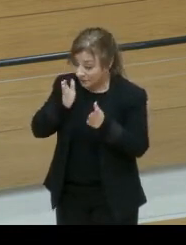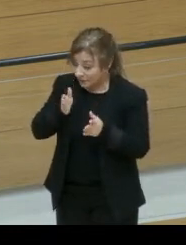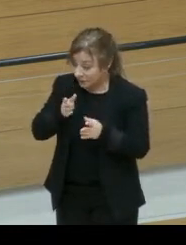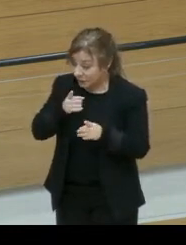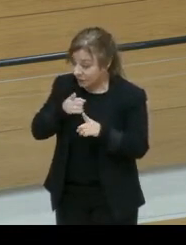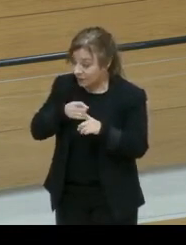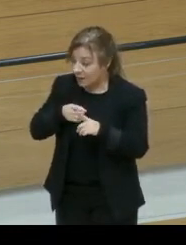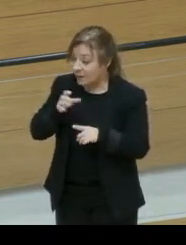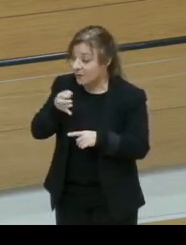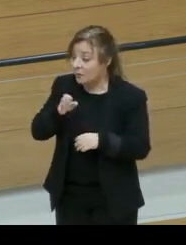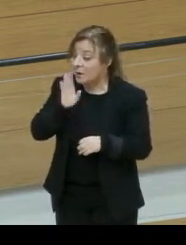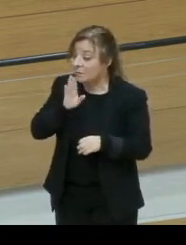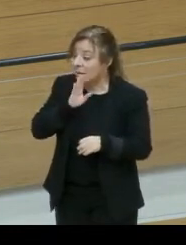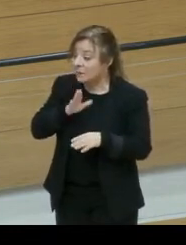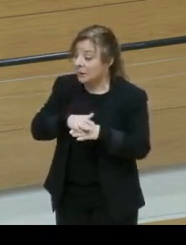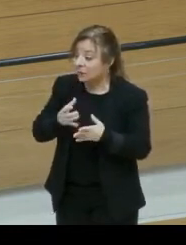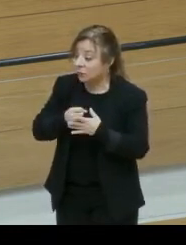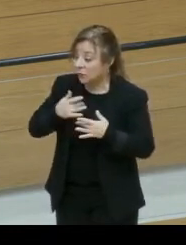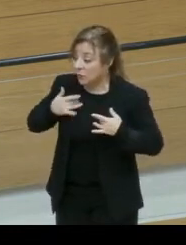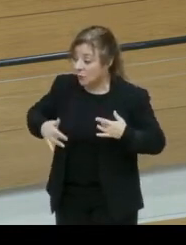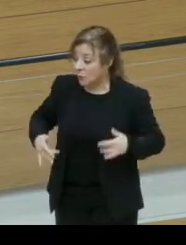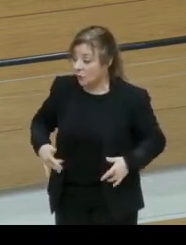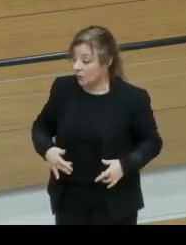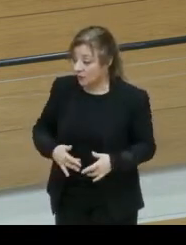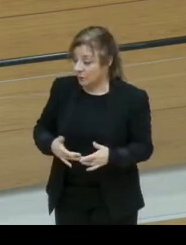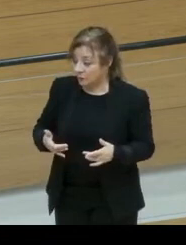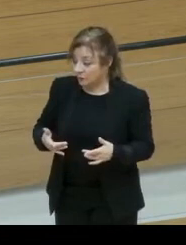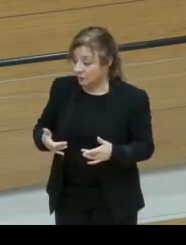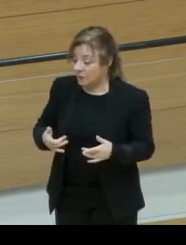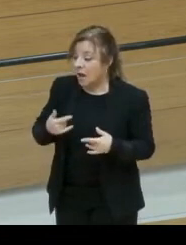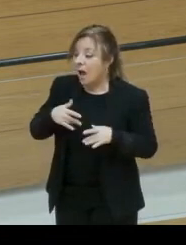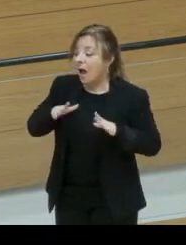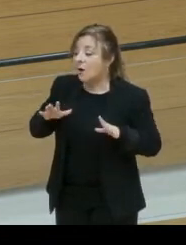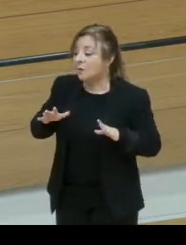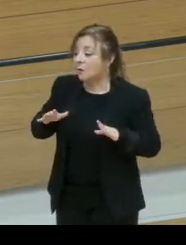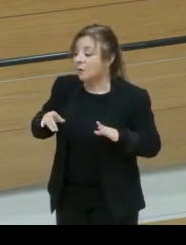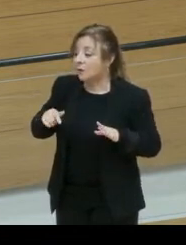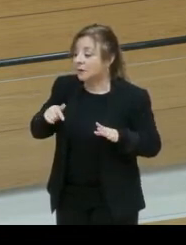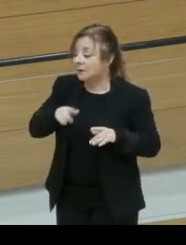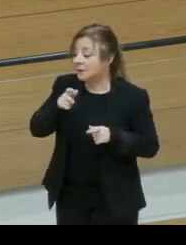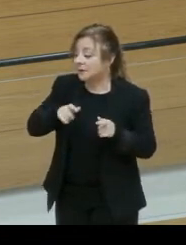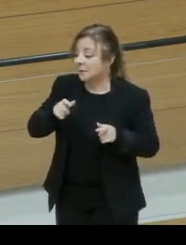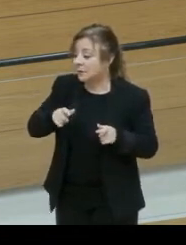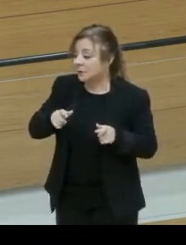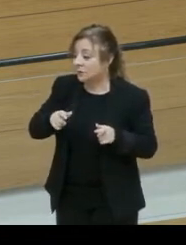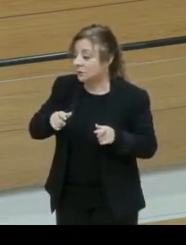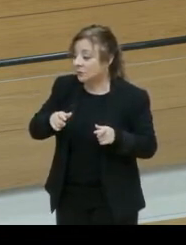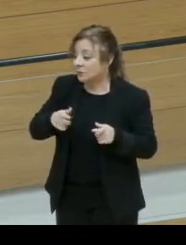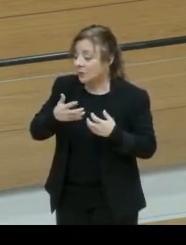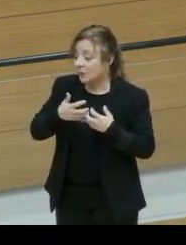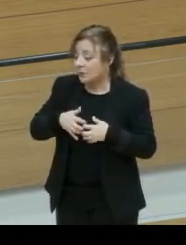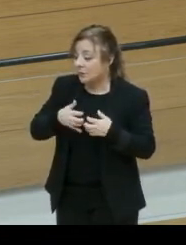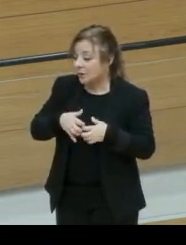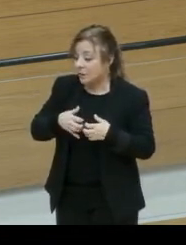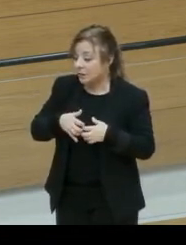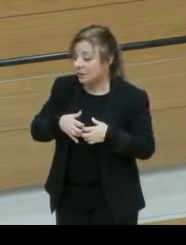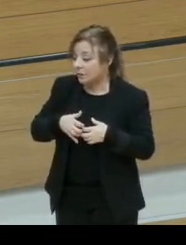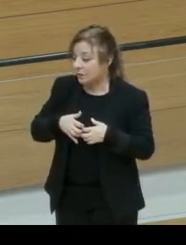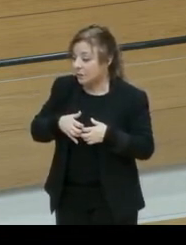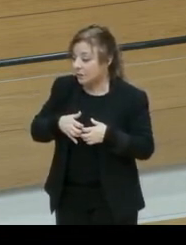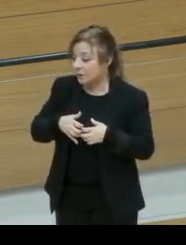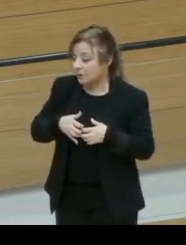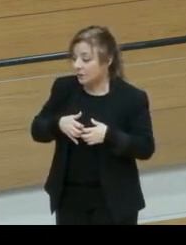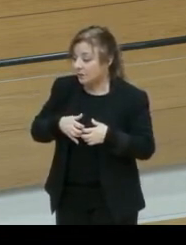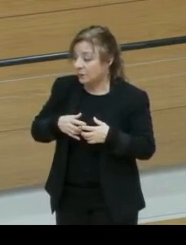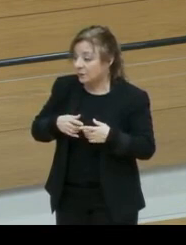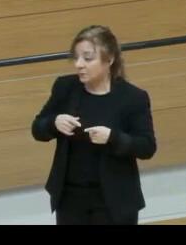utilizar células madre para todos los órganos donde esté la metástasis. Y a lo mejor ya esa persona, su funcionamiento no... En